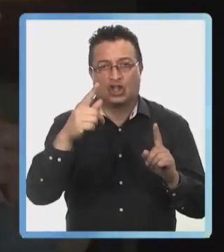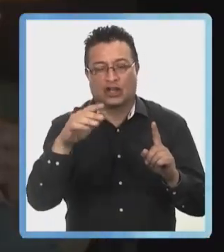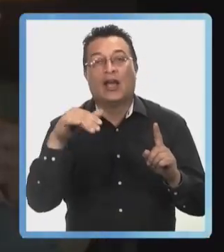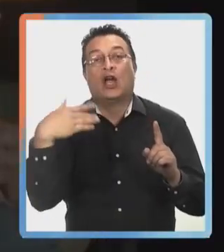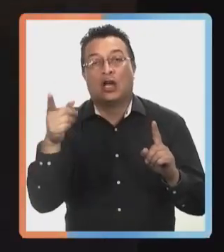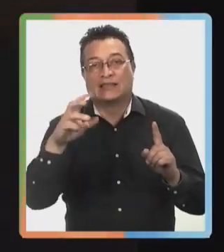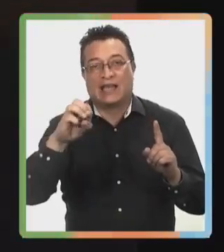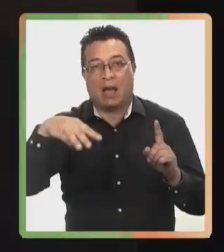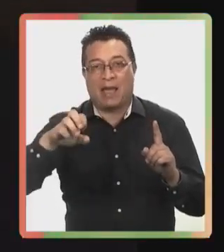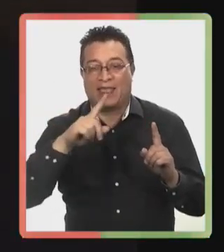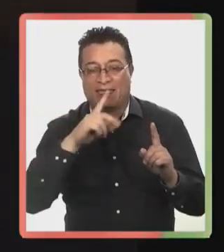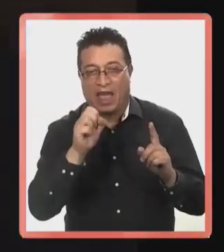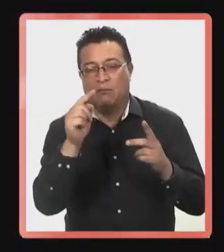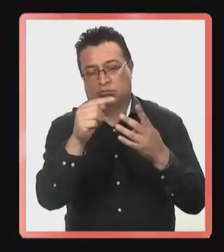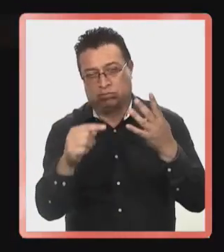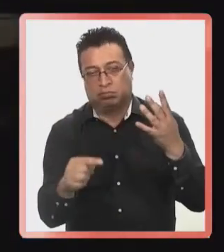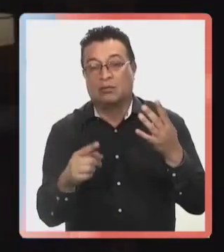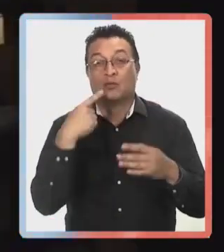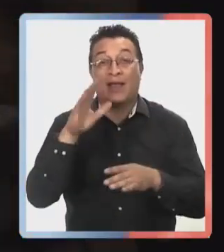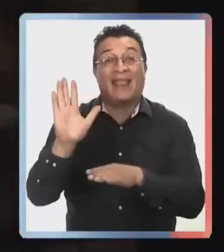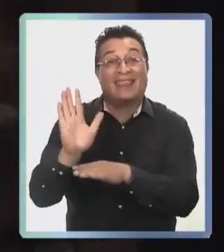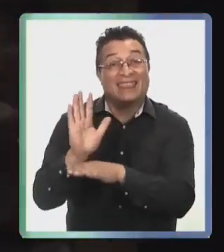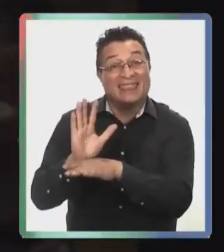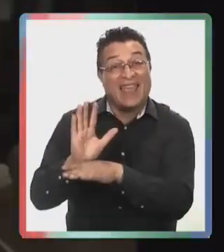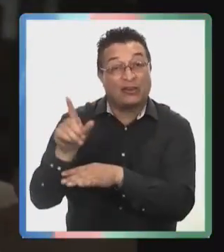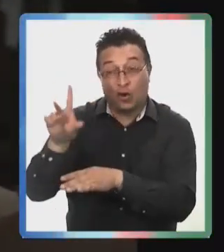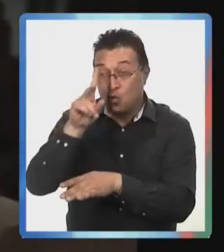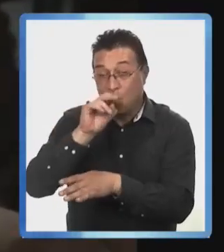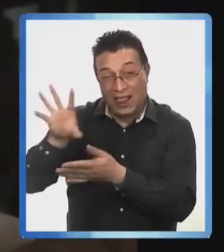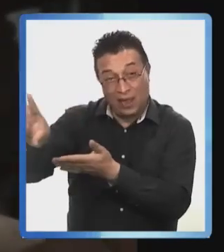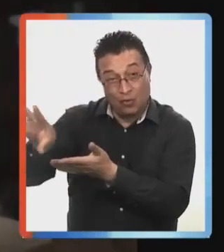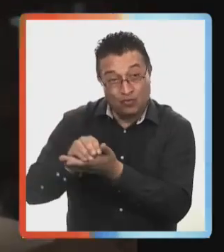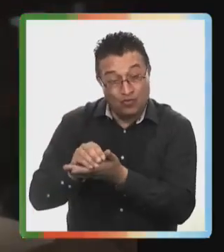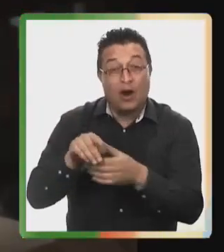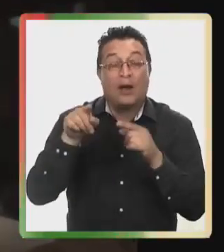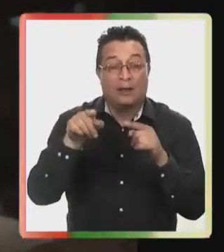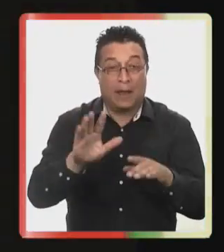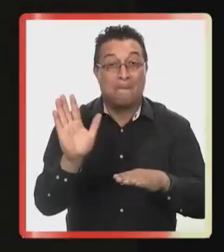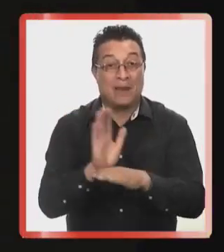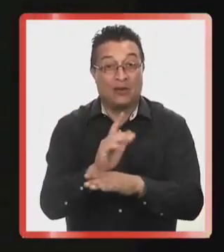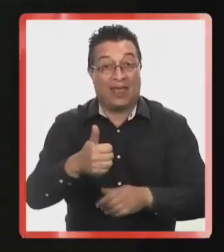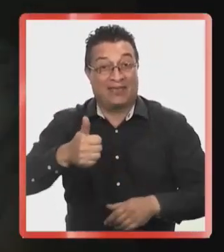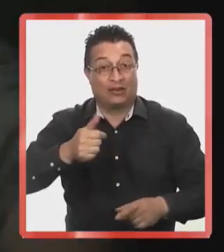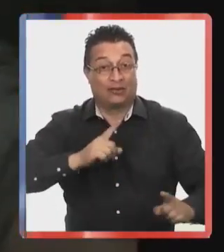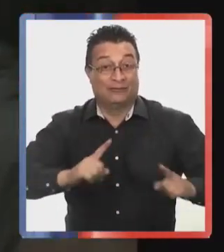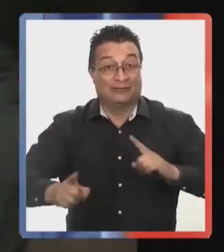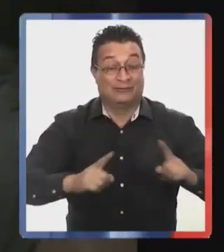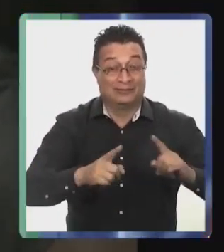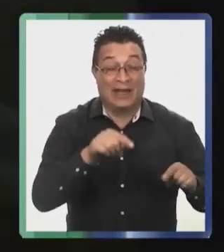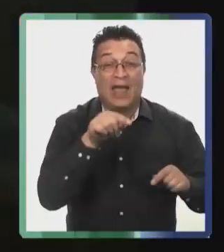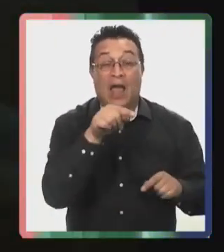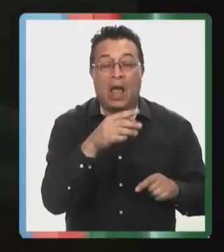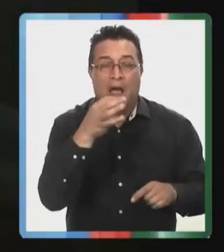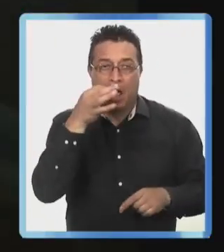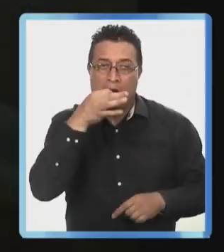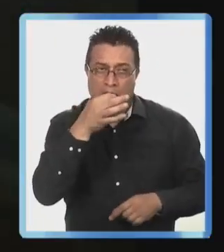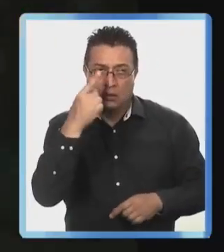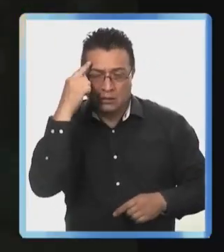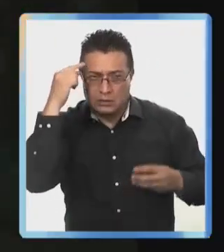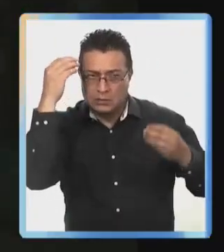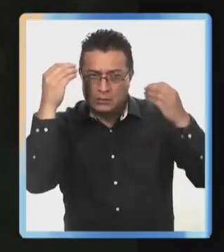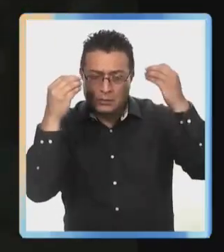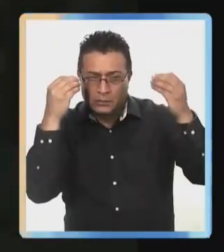Morton. Basada en la obra de teatro de mismo nombre, esta película dirigida por Darren Aronofsky nos invita a pensar y a conversar